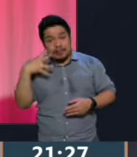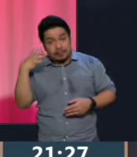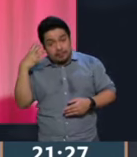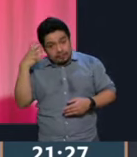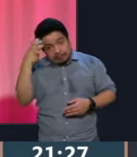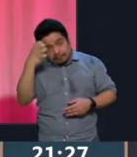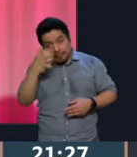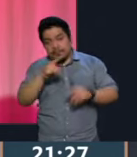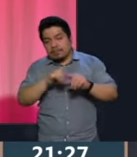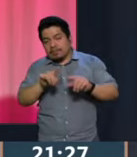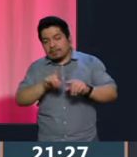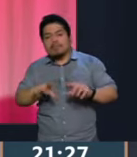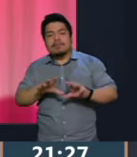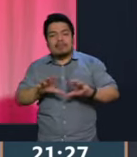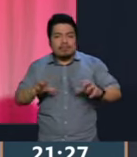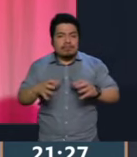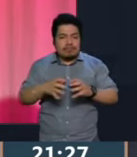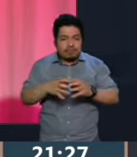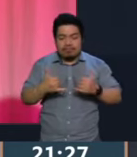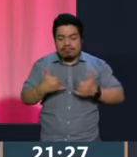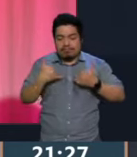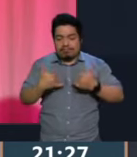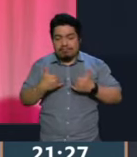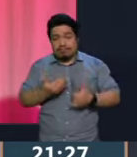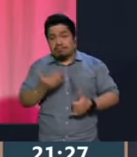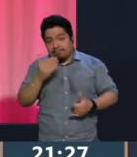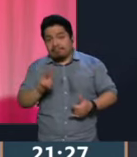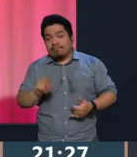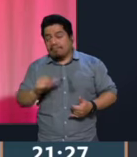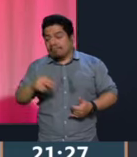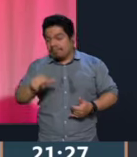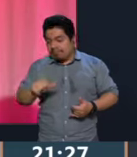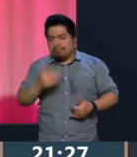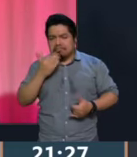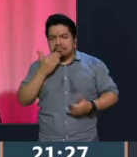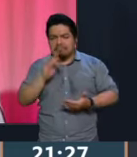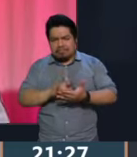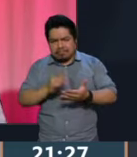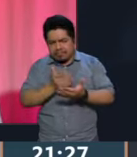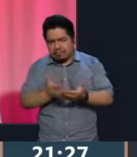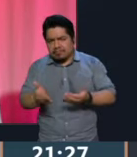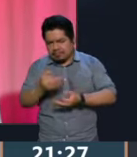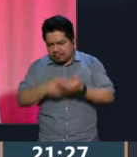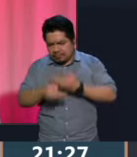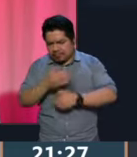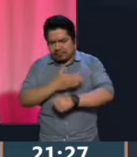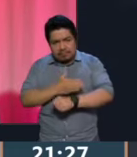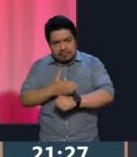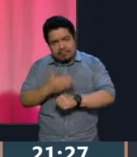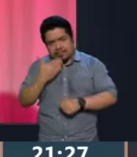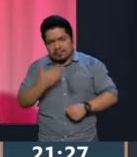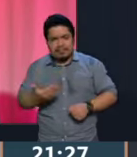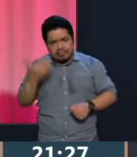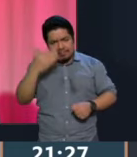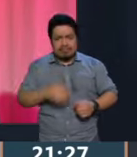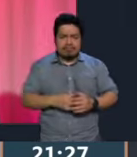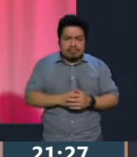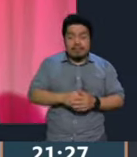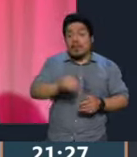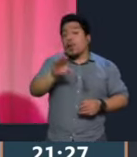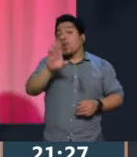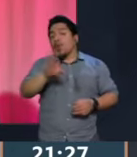coordinadora de mesas temáticas de la campaña juvenil. ¿Cómo estás, Vania? Muy bien, pues agradecida por la invitación y un gusto estar aquí con mis compañeros. Qué bueno que nos acompañan. Y lo